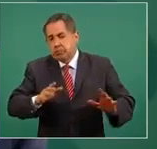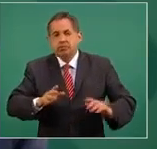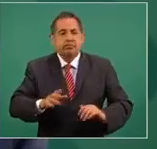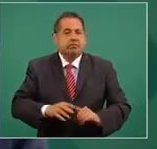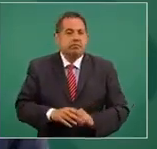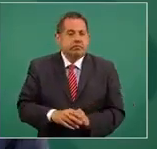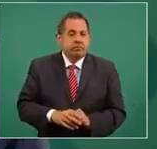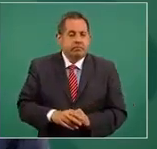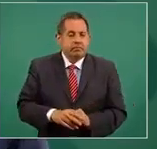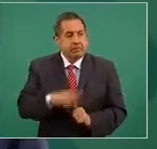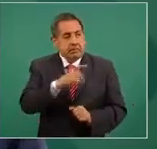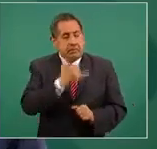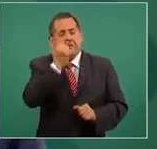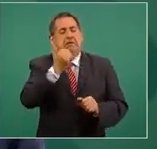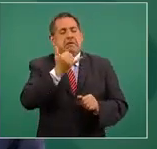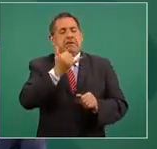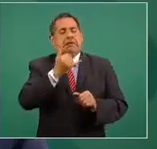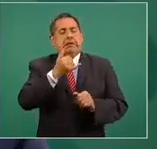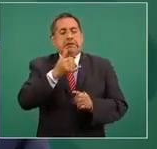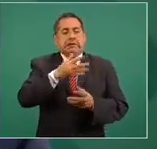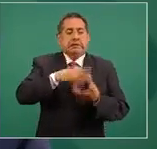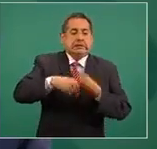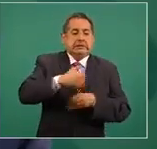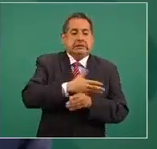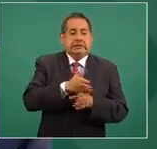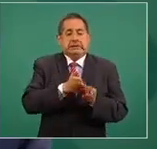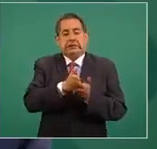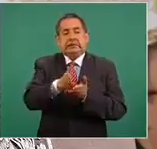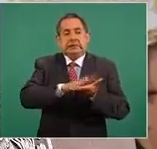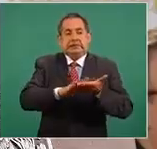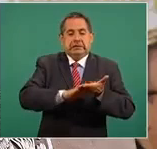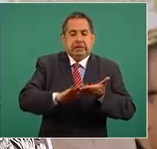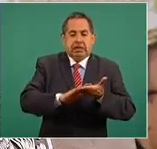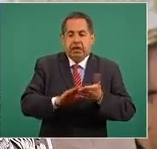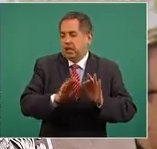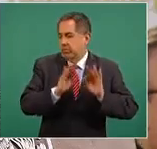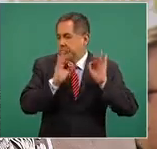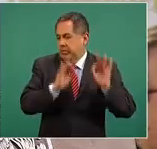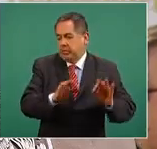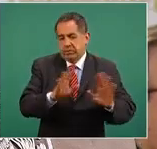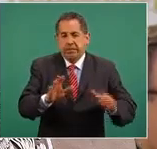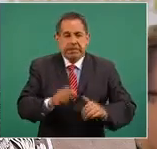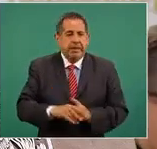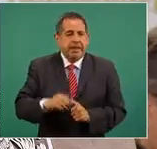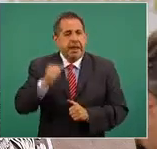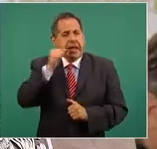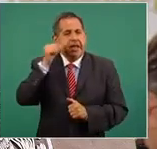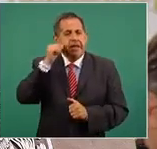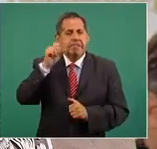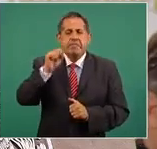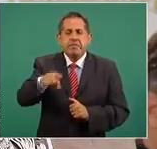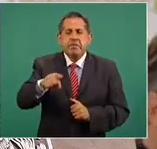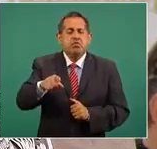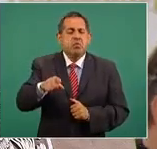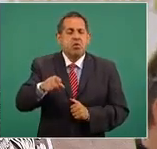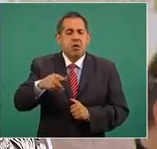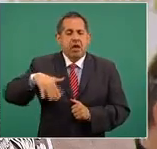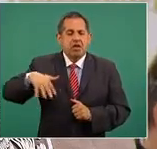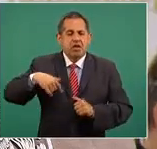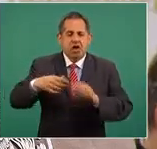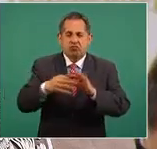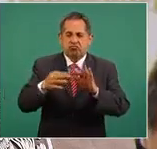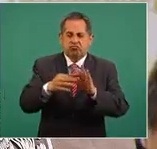de enmendarlo. Ayer también lo mencionó